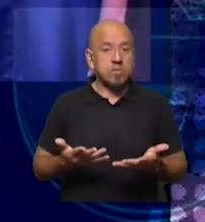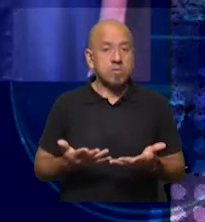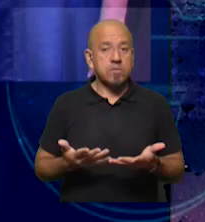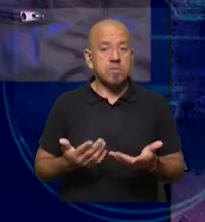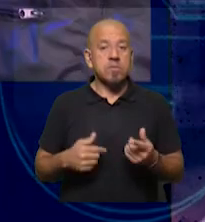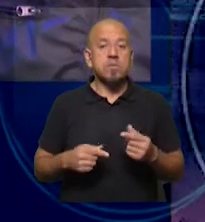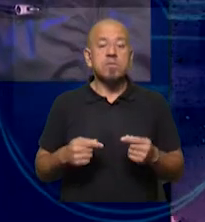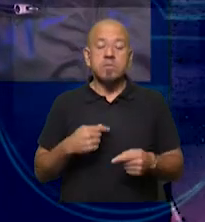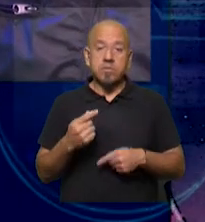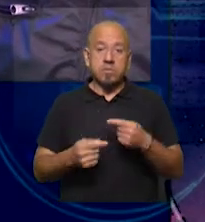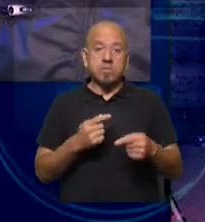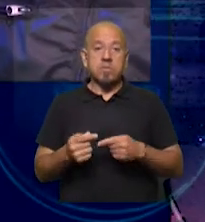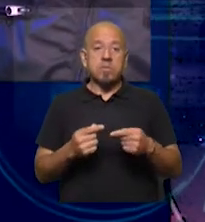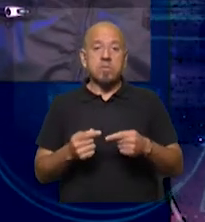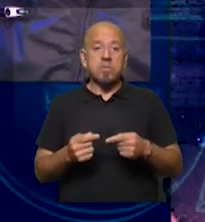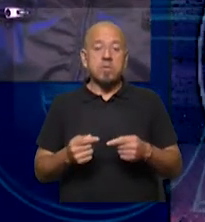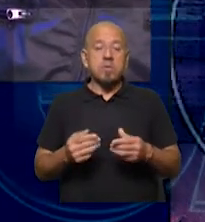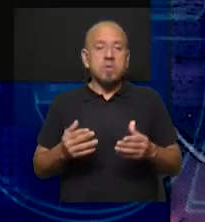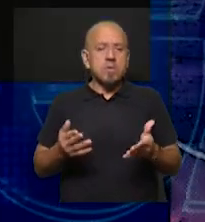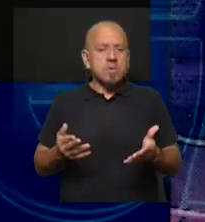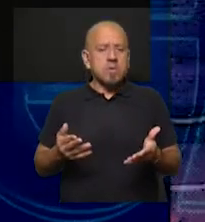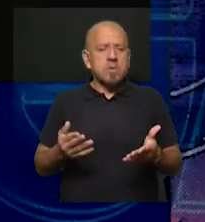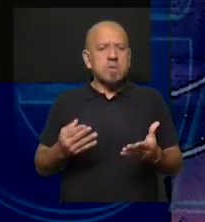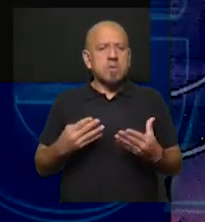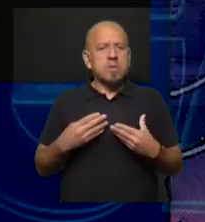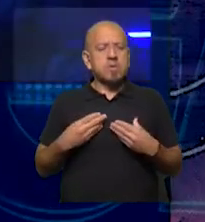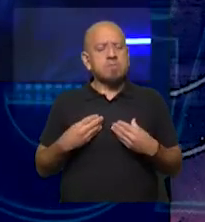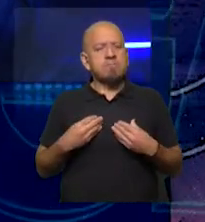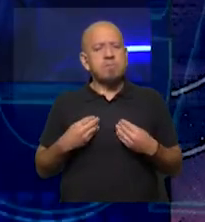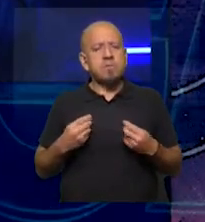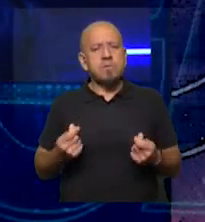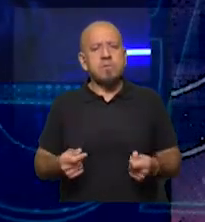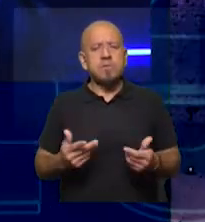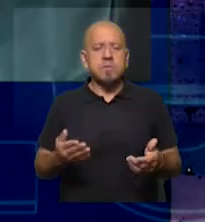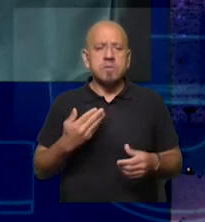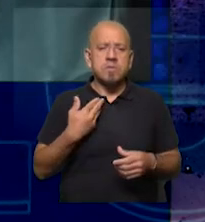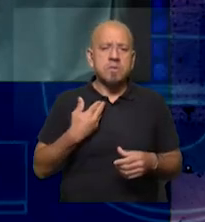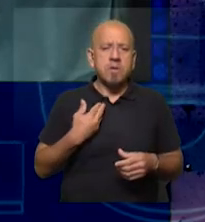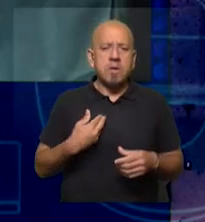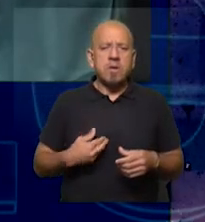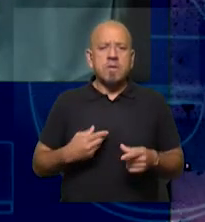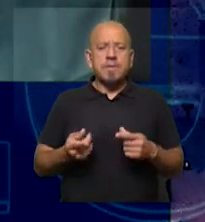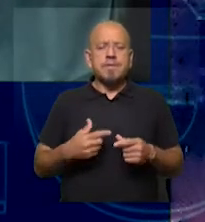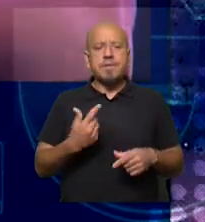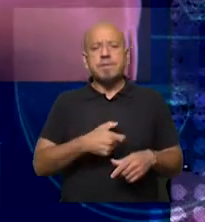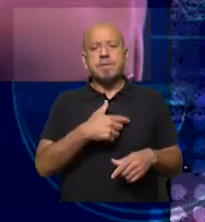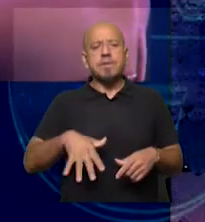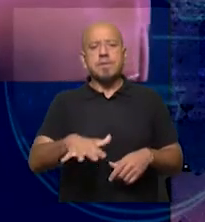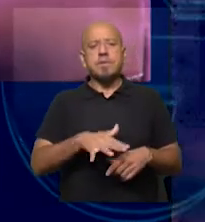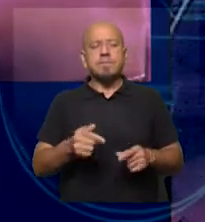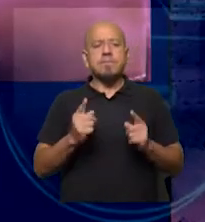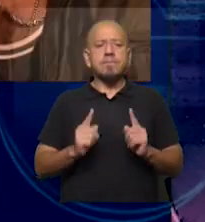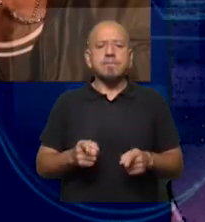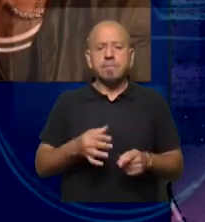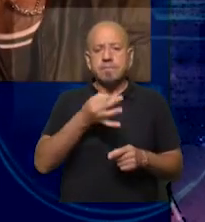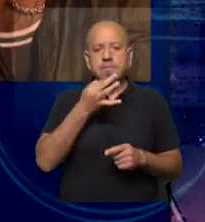bien continúa, y sobre todo siento como que se ha abierto, ¿ah?, lamentablemente, mucho más en la sociedad, también se habla